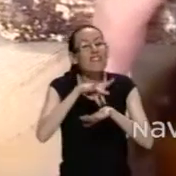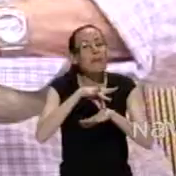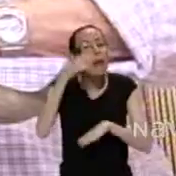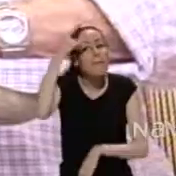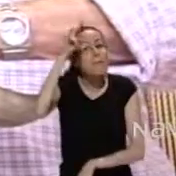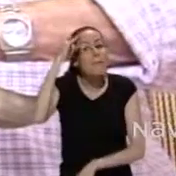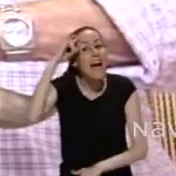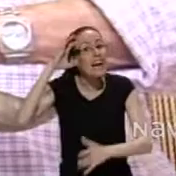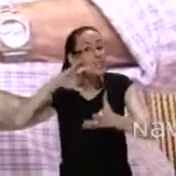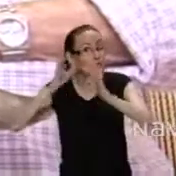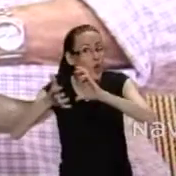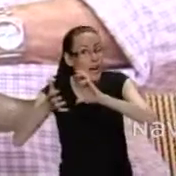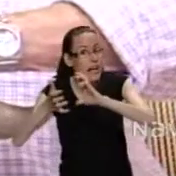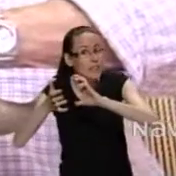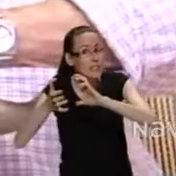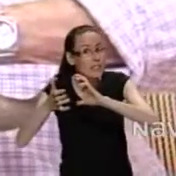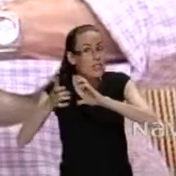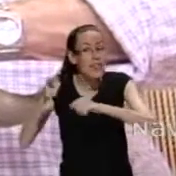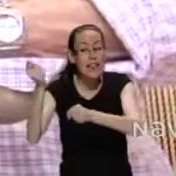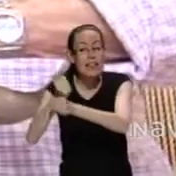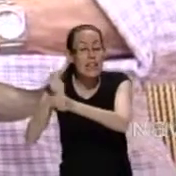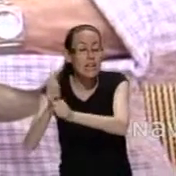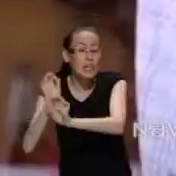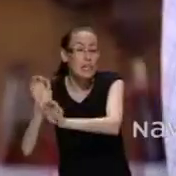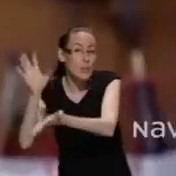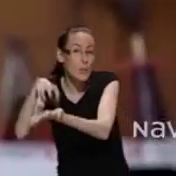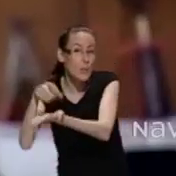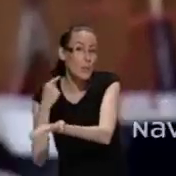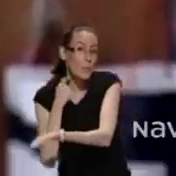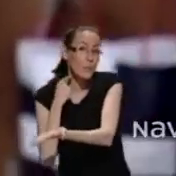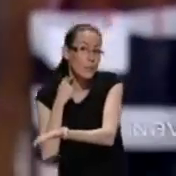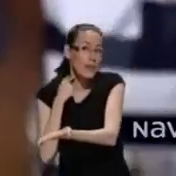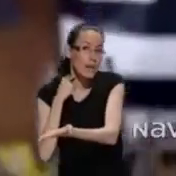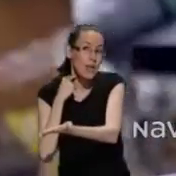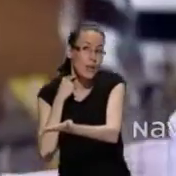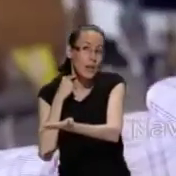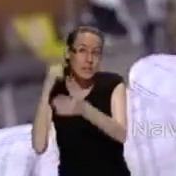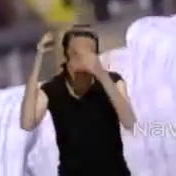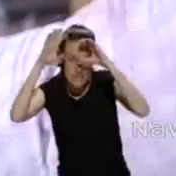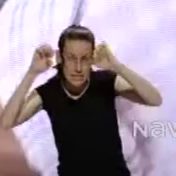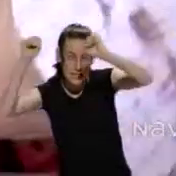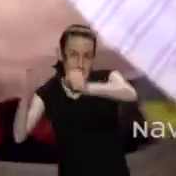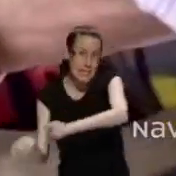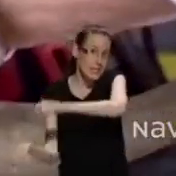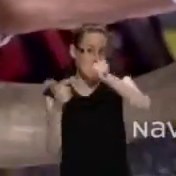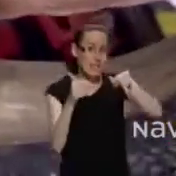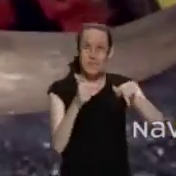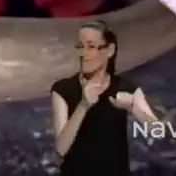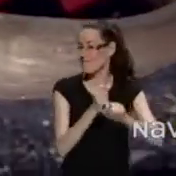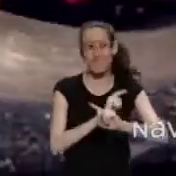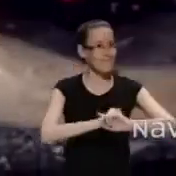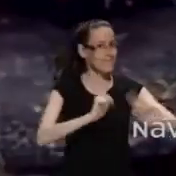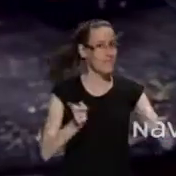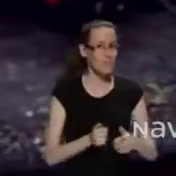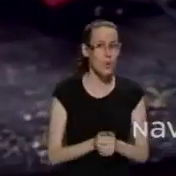o sea, les prohibieron a los empleados sacar. Y no conseguimos, pues hay que ir muy lejos. Yo tengo que bajar hasta Extremadura, fíjate. ¿Hasta Extremadura? Hasta